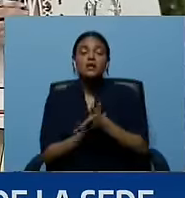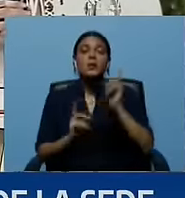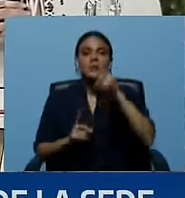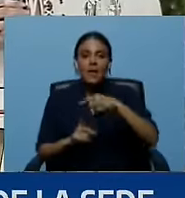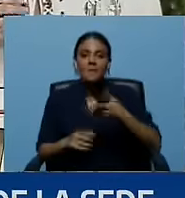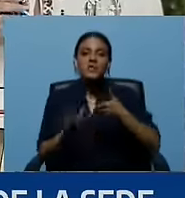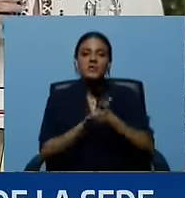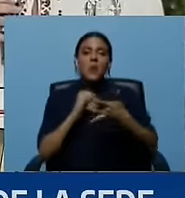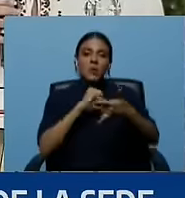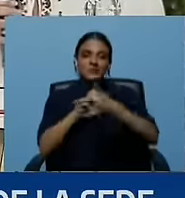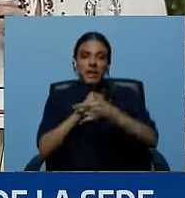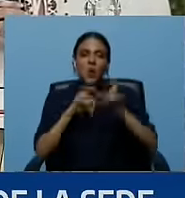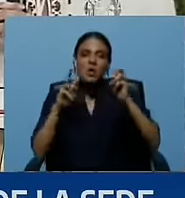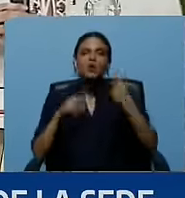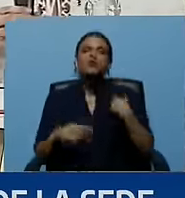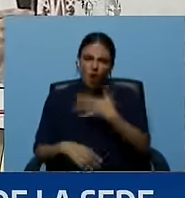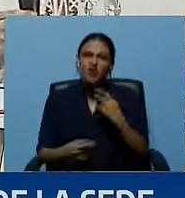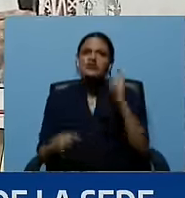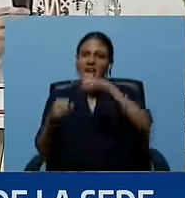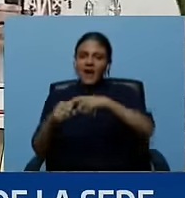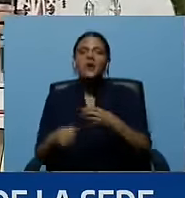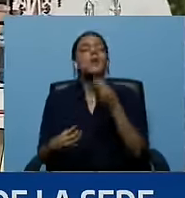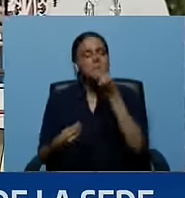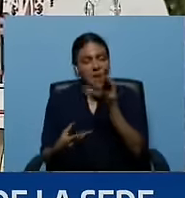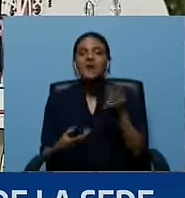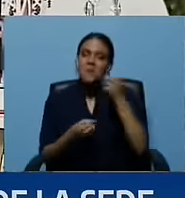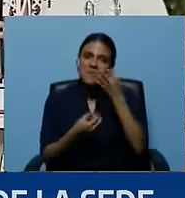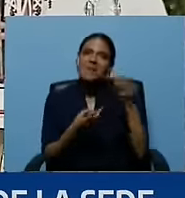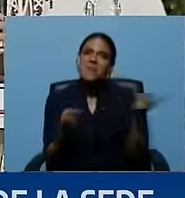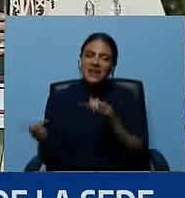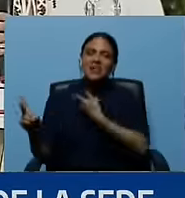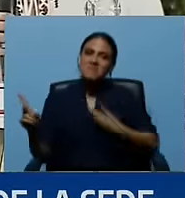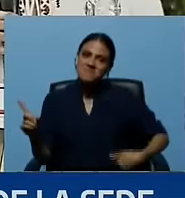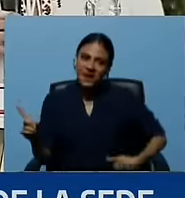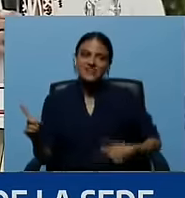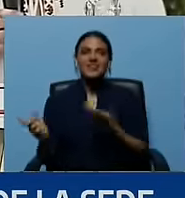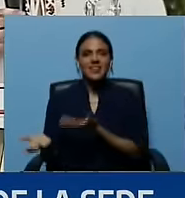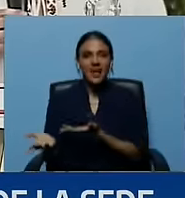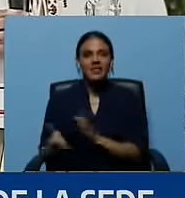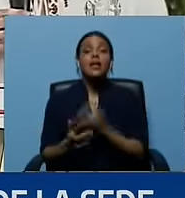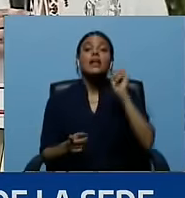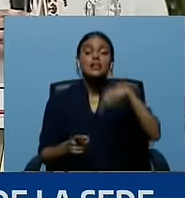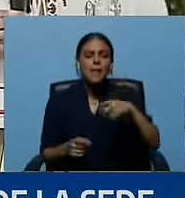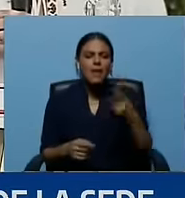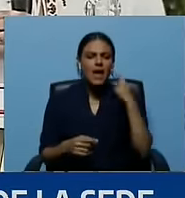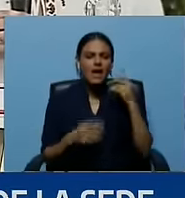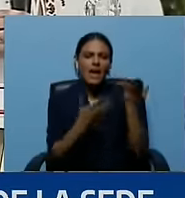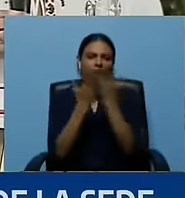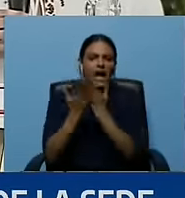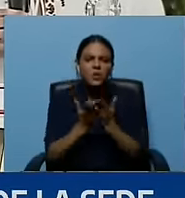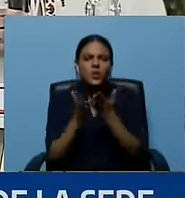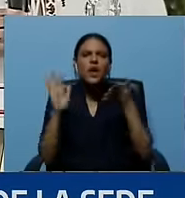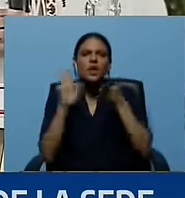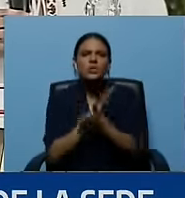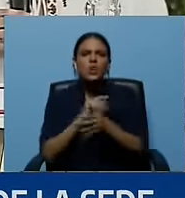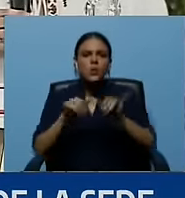hacer el diplomado. Buenísimo. Correcto. Igualmente se va a estudiar la ingeniería en ciberseguridad.